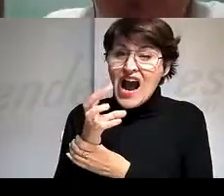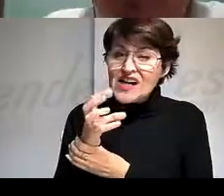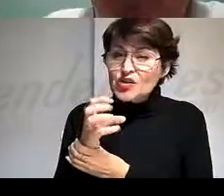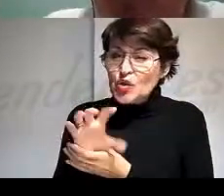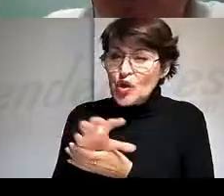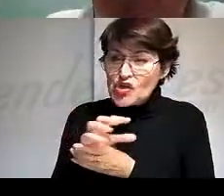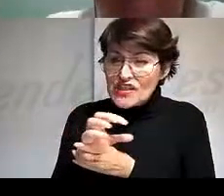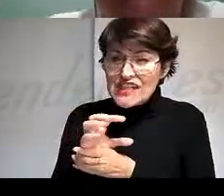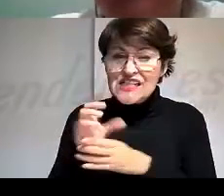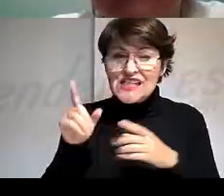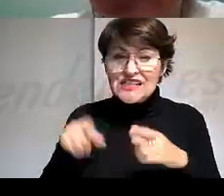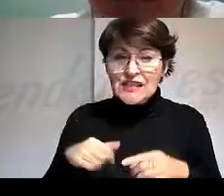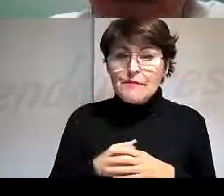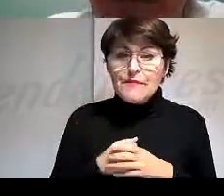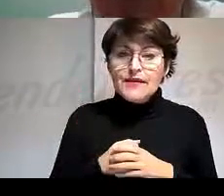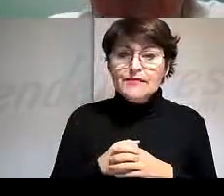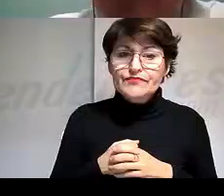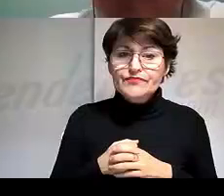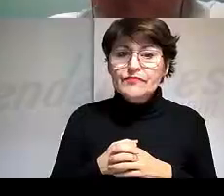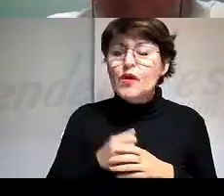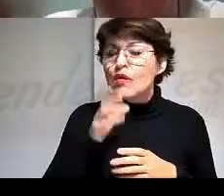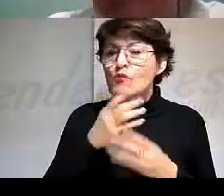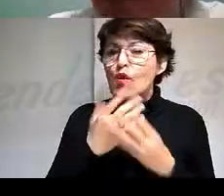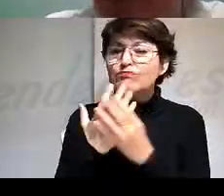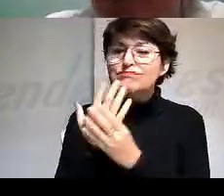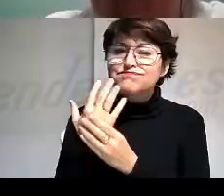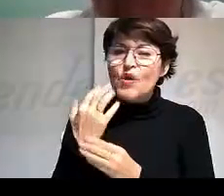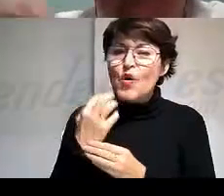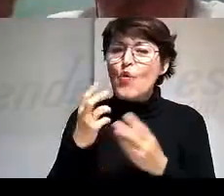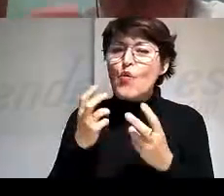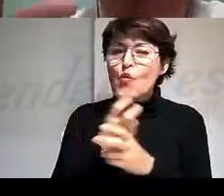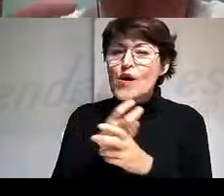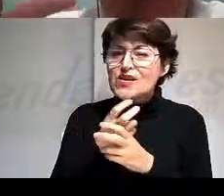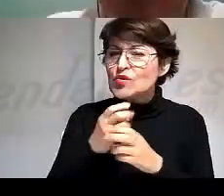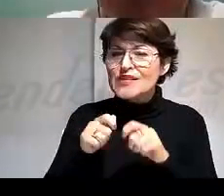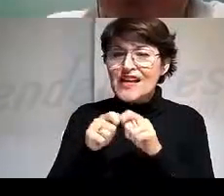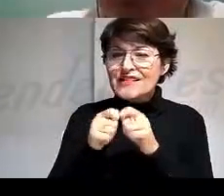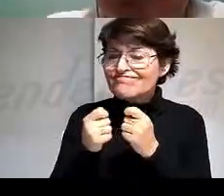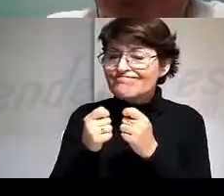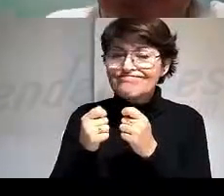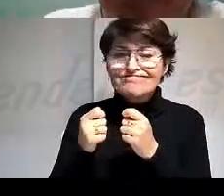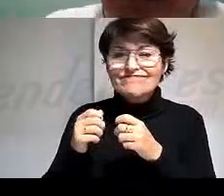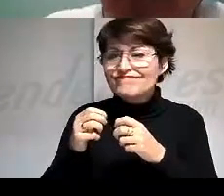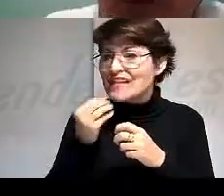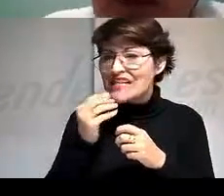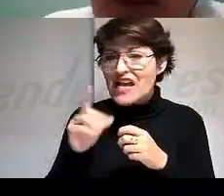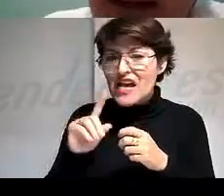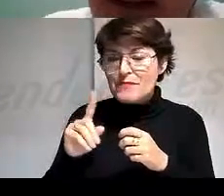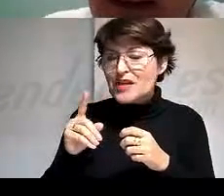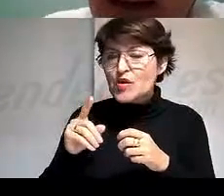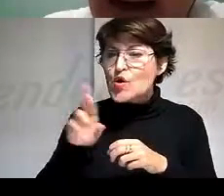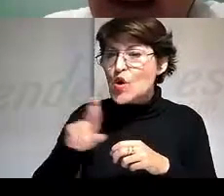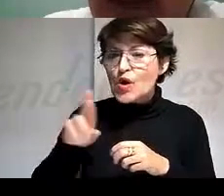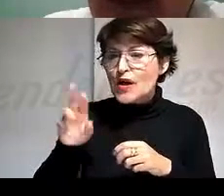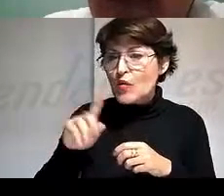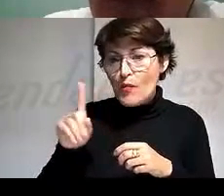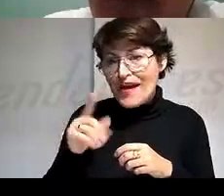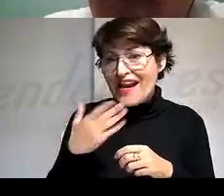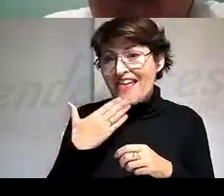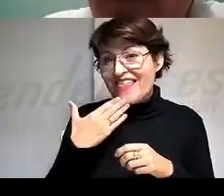somos poco capaces de regenerar un hueso dañado. Es decir, el principal problema que tiene la artrosis es